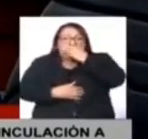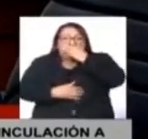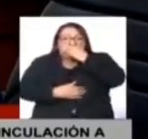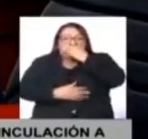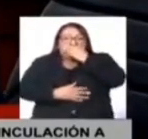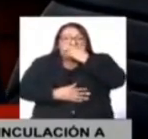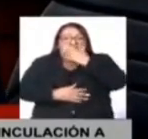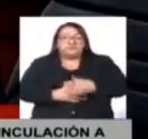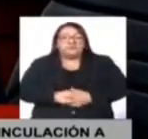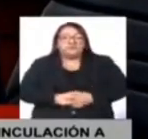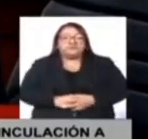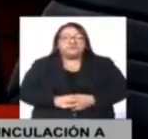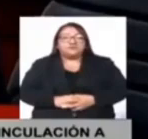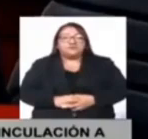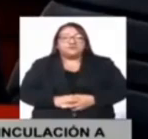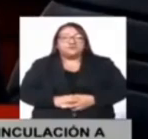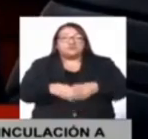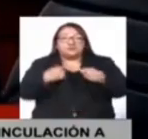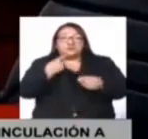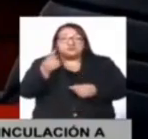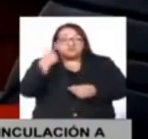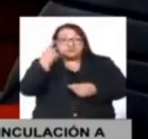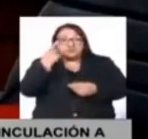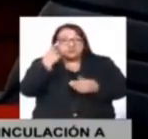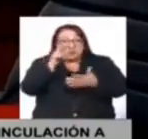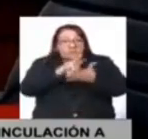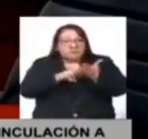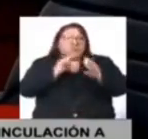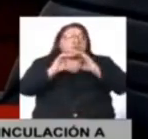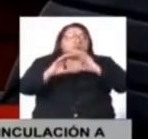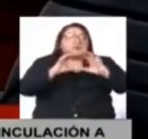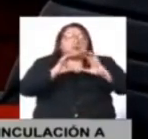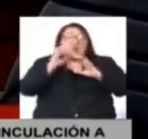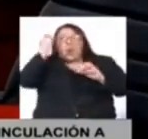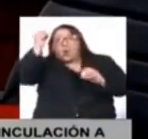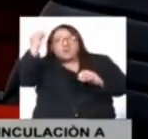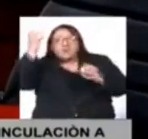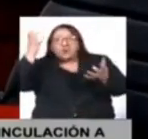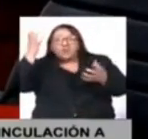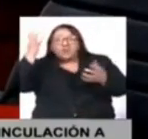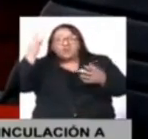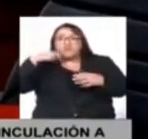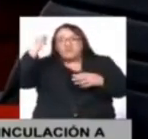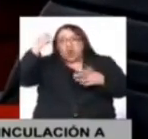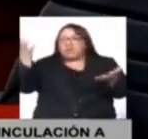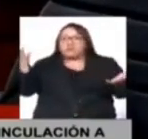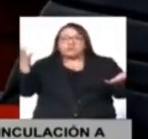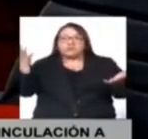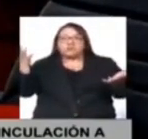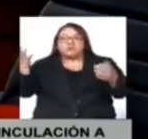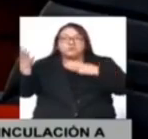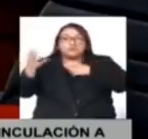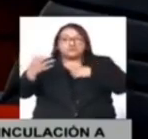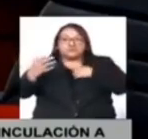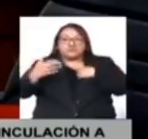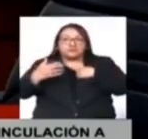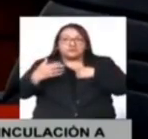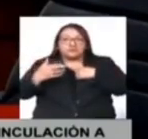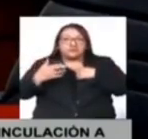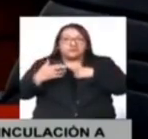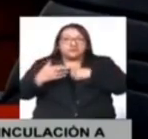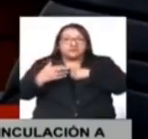como sería el Tribunal Constitucional, o la Corte Suprema, o cualquier juez, adelante opinión solo